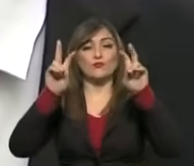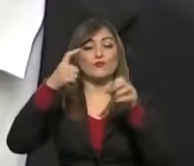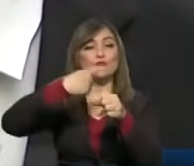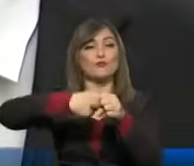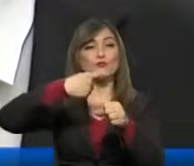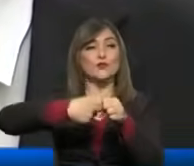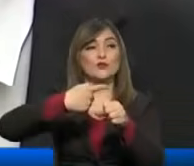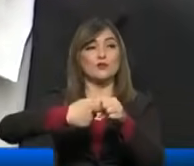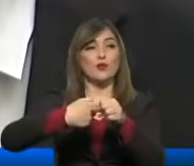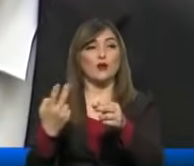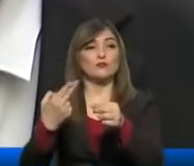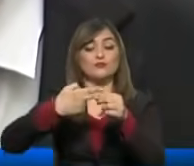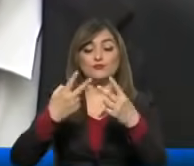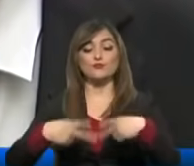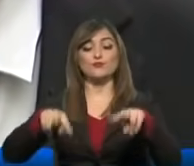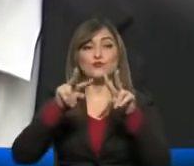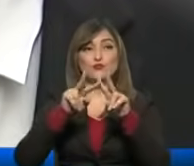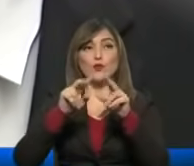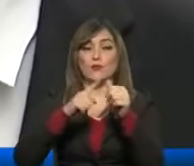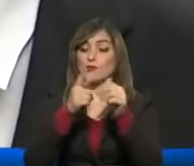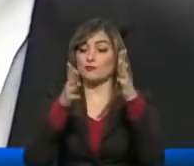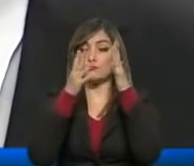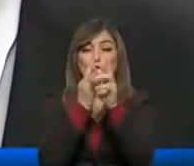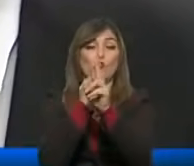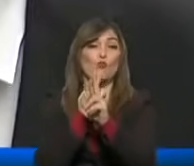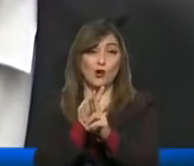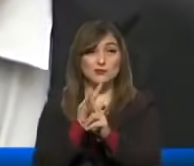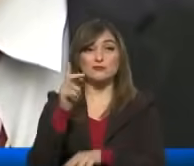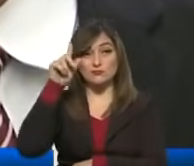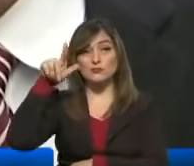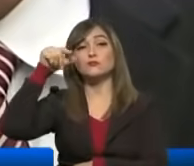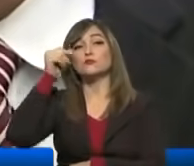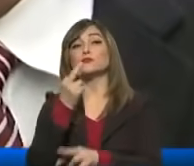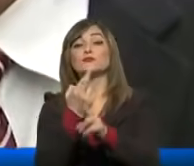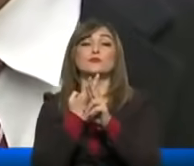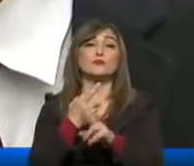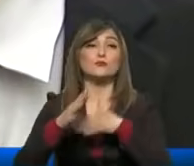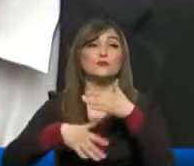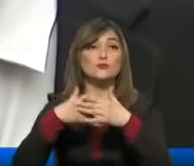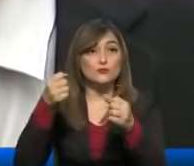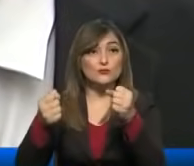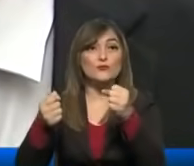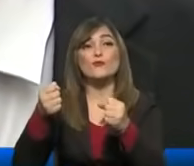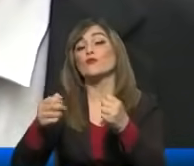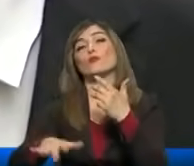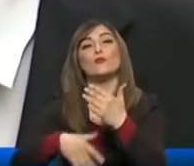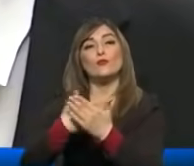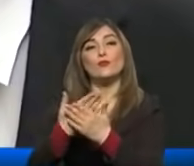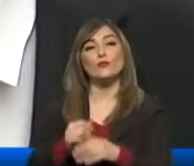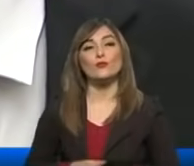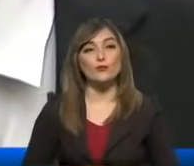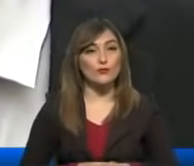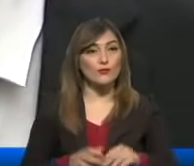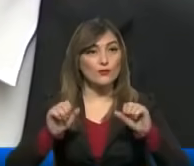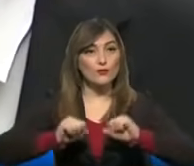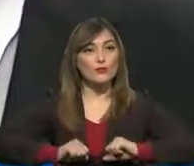focalización del combustible es lo primero que tiene que dar una respuesta contundente para que todo el transporte, lógicamente, ya tenga